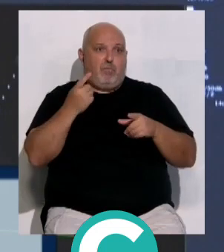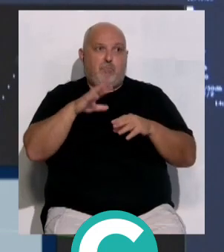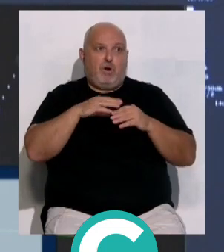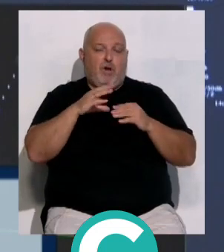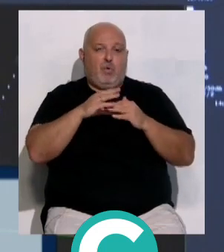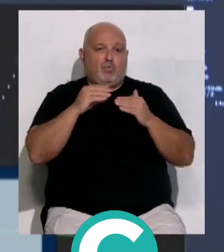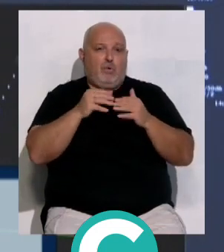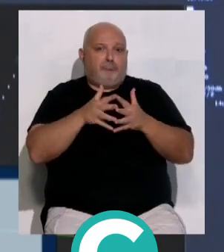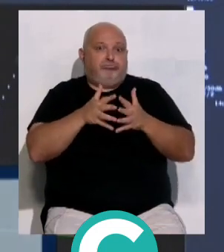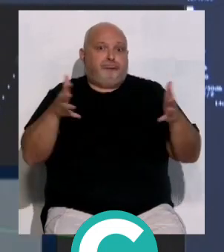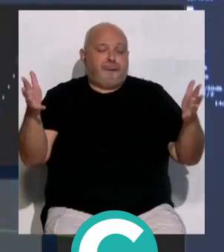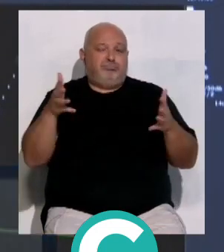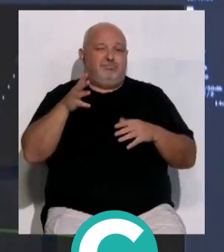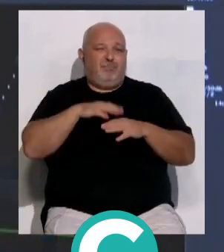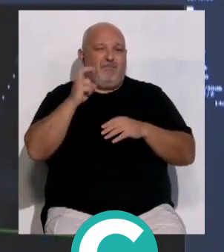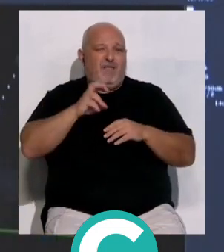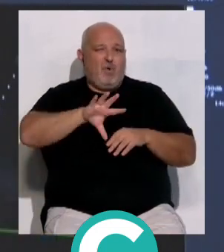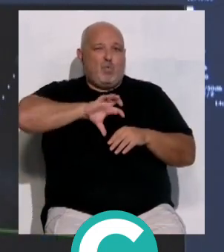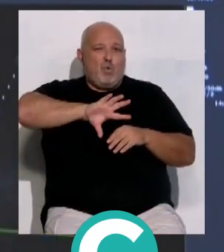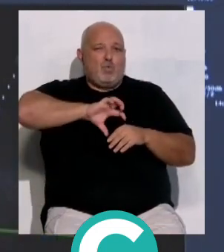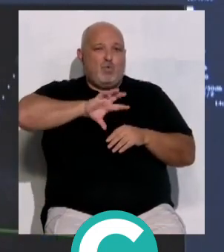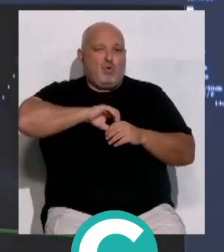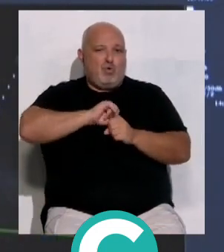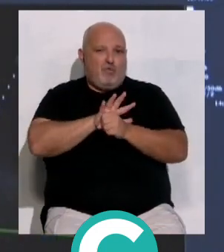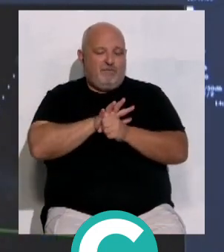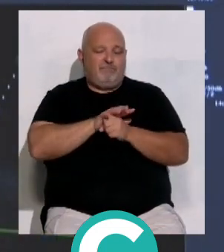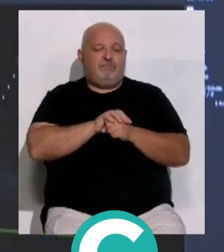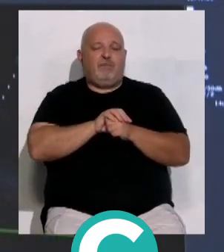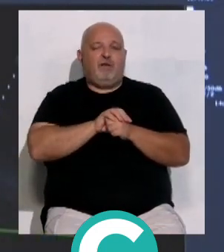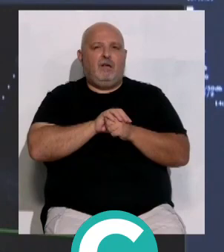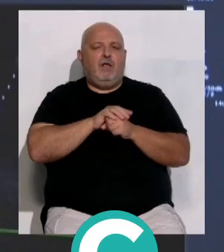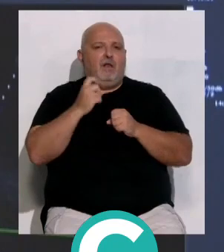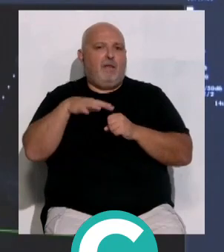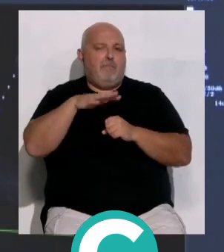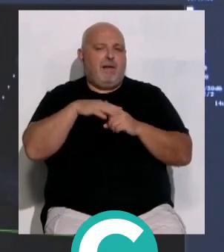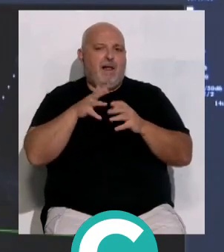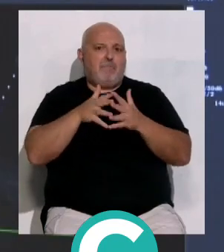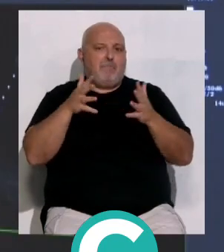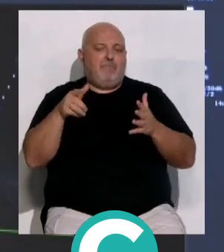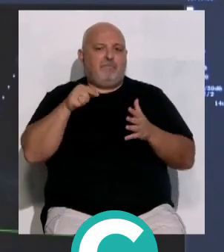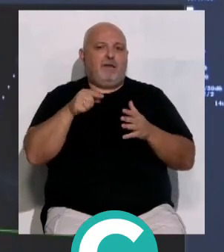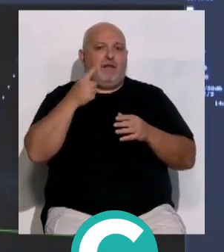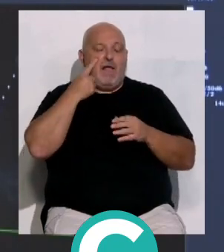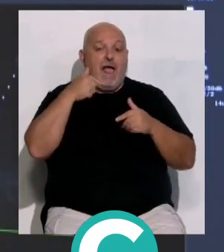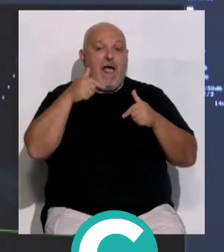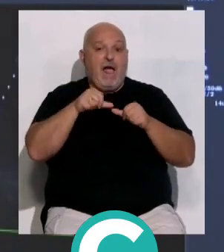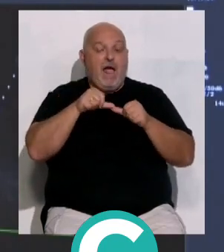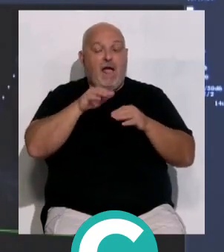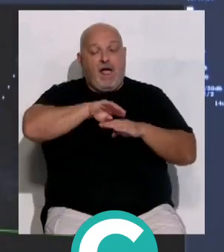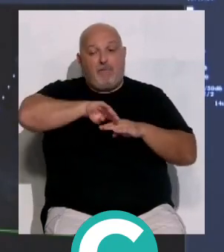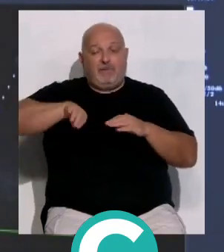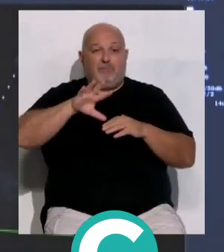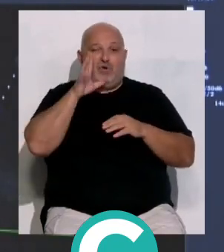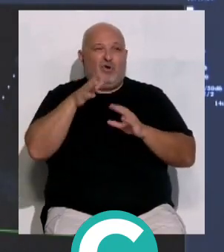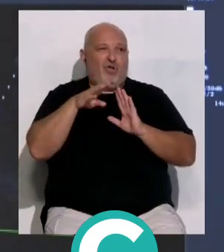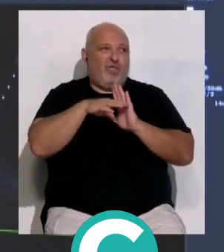inicial estaba justo detrás del área de observación. Se necesitó ese espacio para ampliar la observación y aparte, bueno, porque por